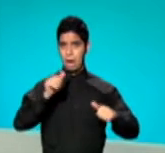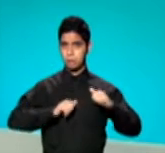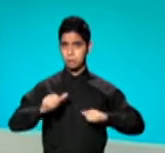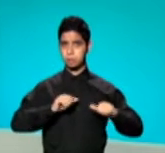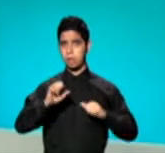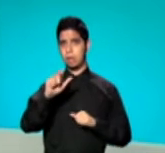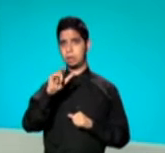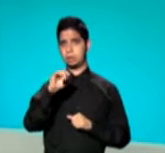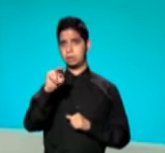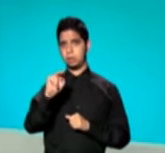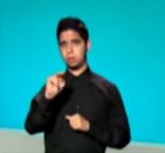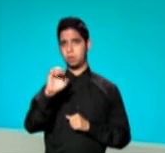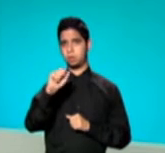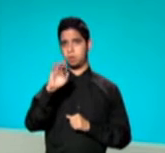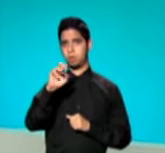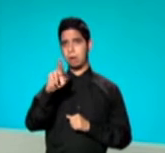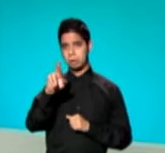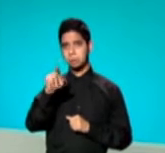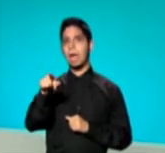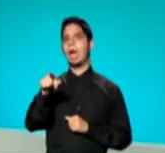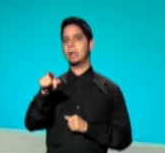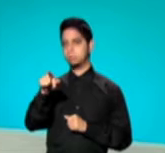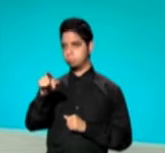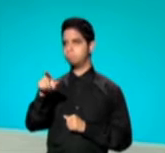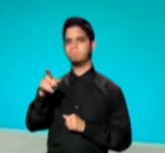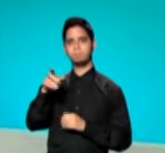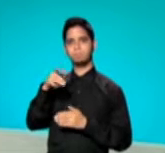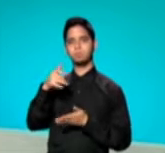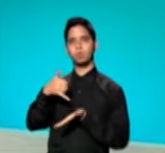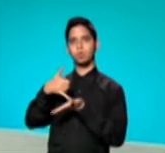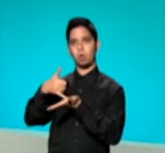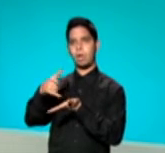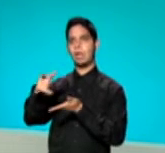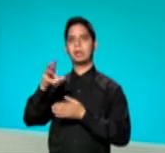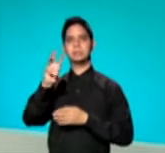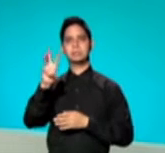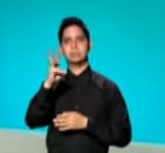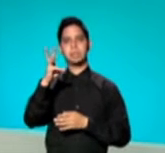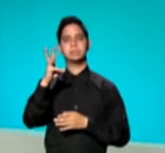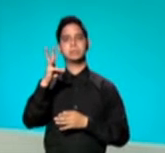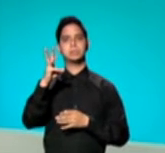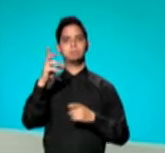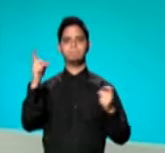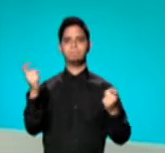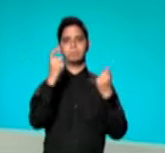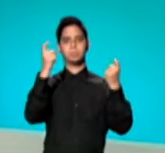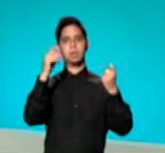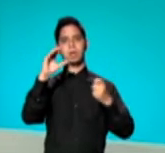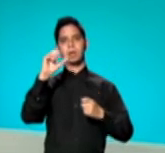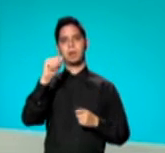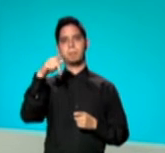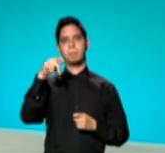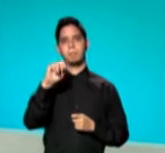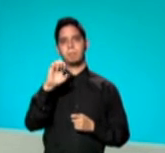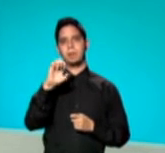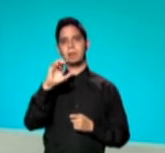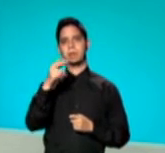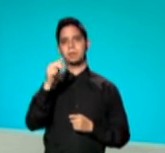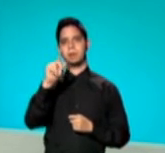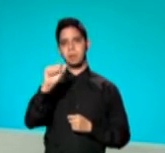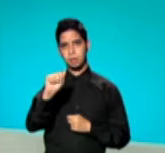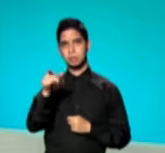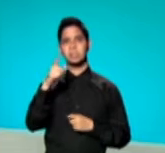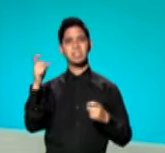Elizán Escobar será reconocido en la 6ª edición de La Campechada. El evento organizado por el Instituto de Cultura Puertorriqueña